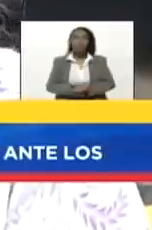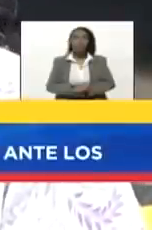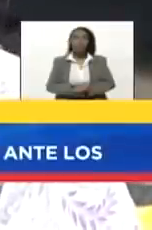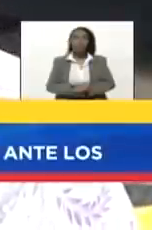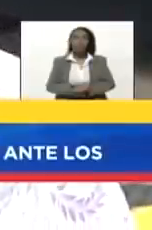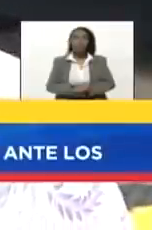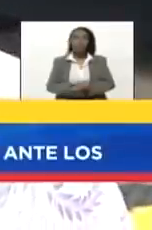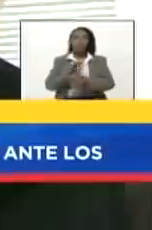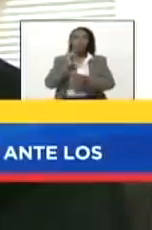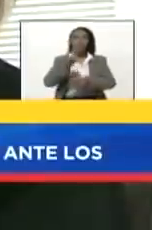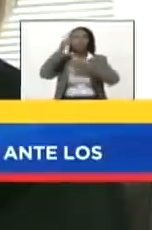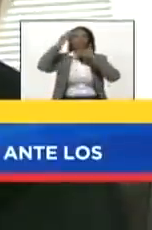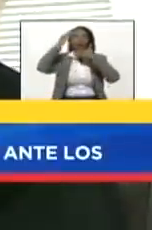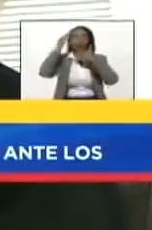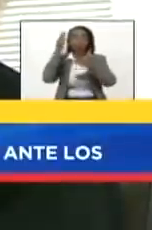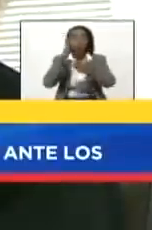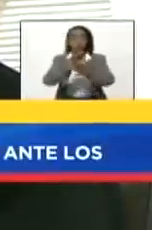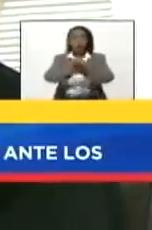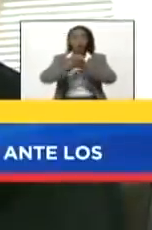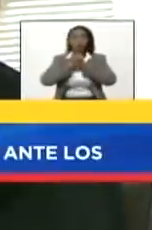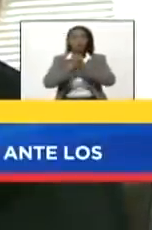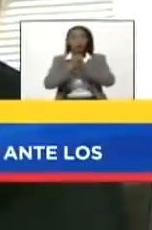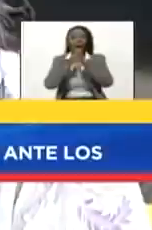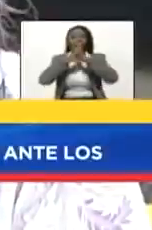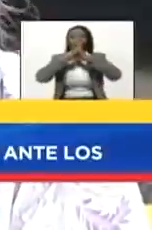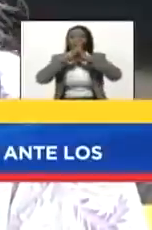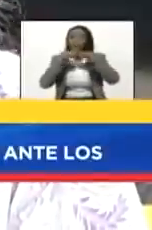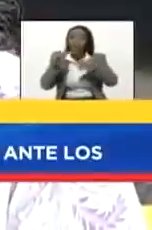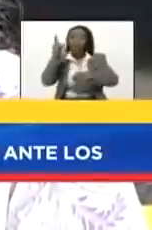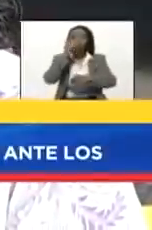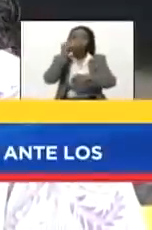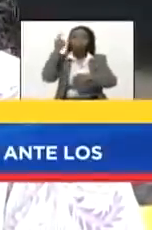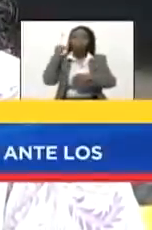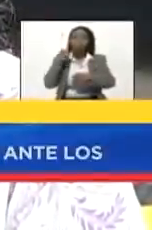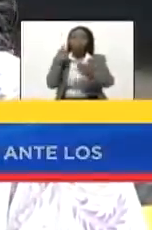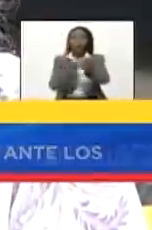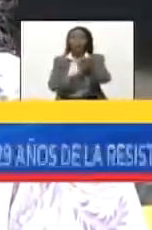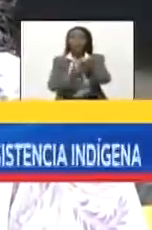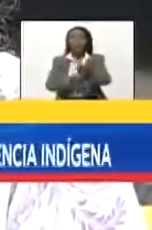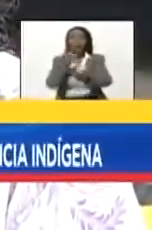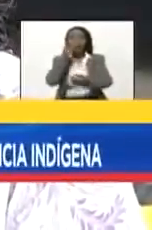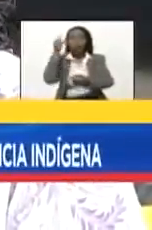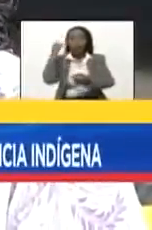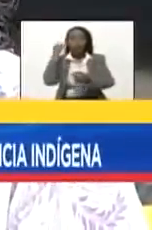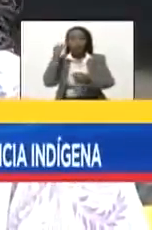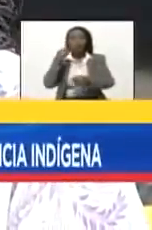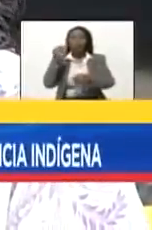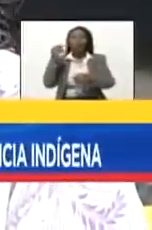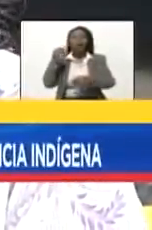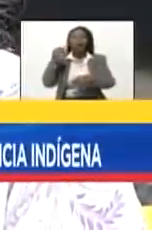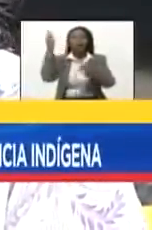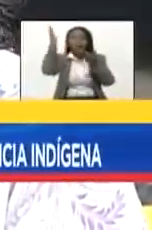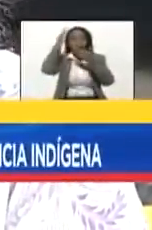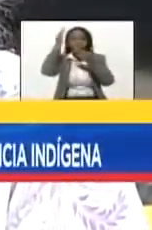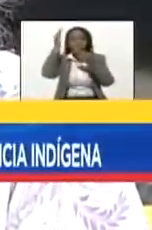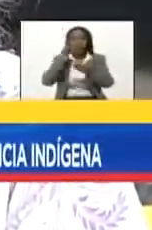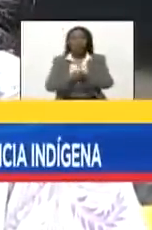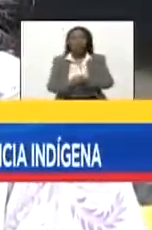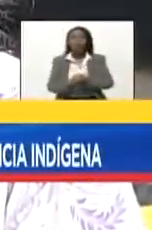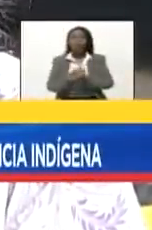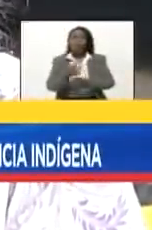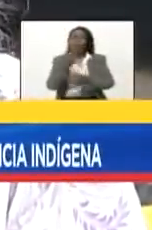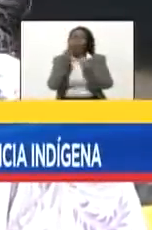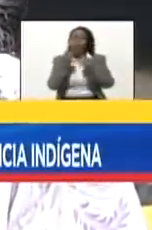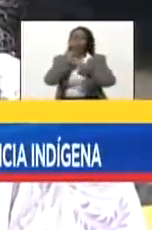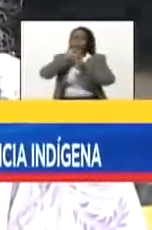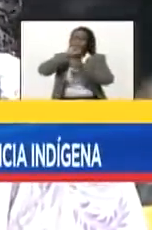Un saludo fraternal para todas y todos los hermanos y hermanas indígenas. Con mucho amor